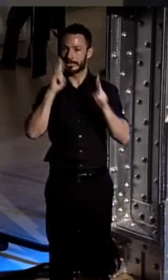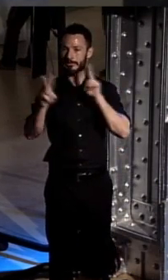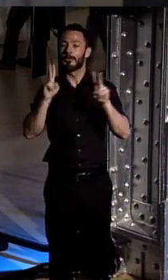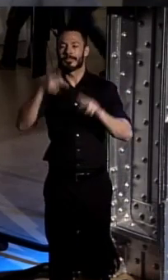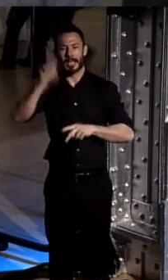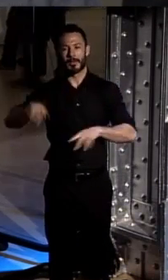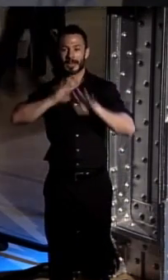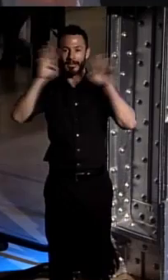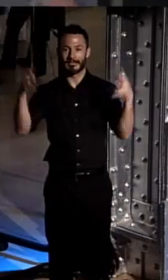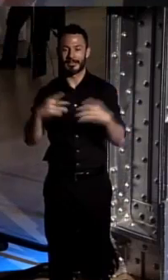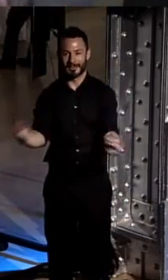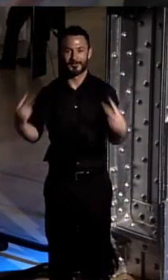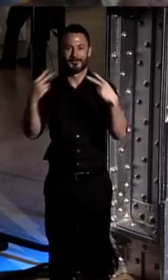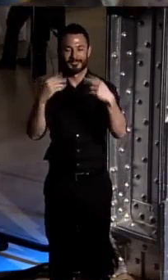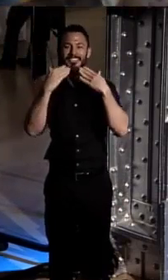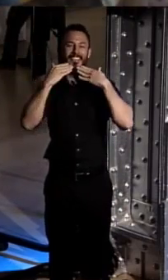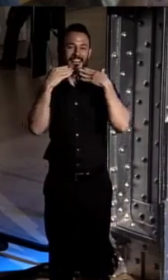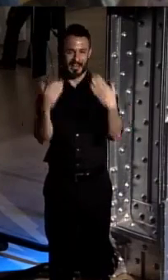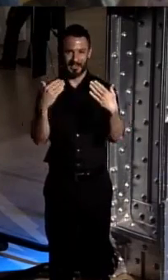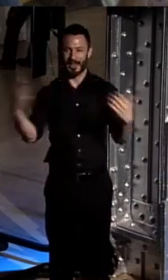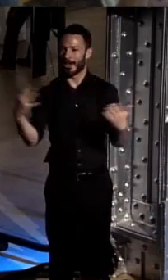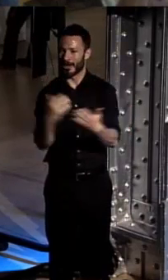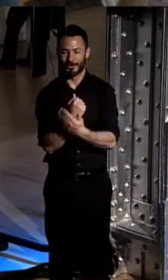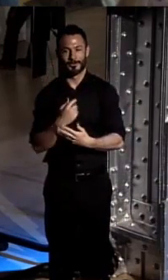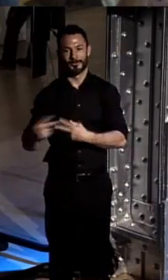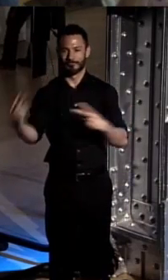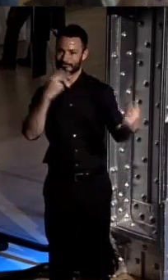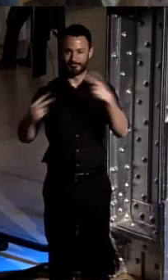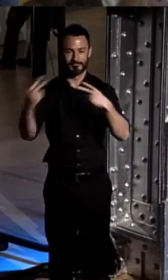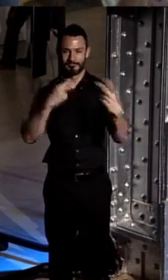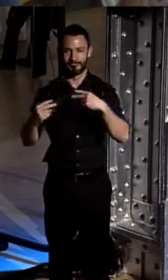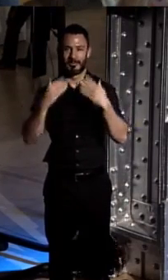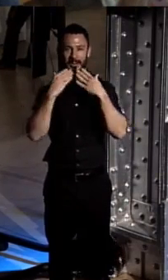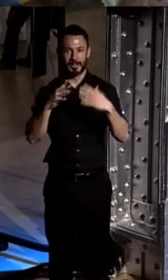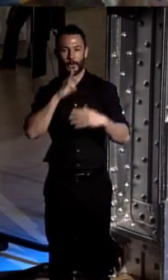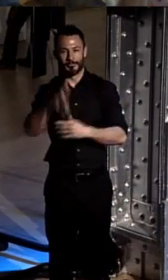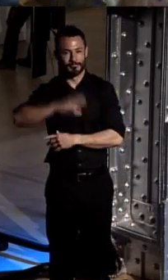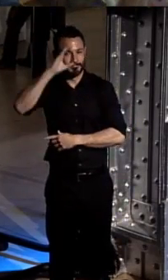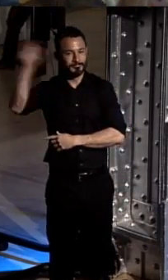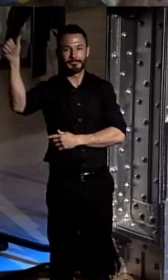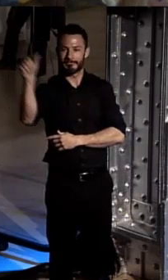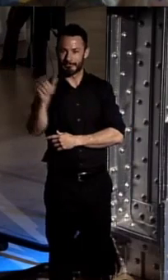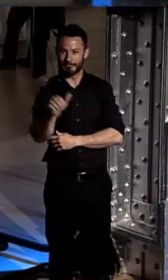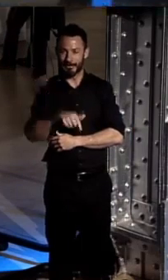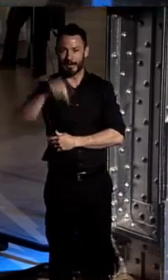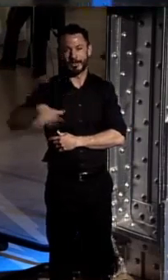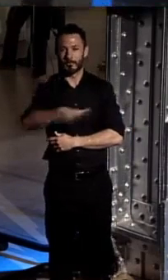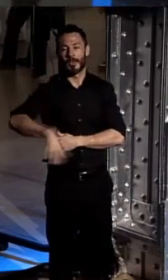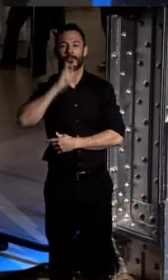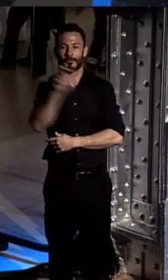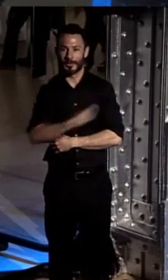siguiendo vía streaming. A todos también, gracias por estar ahí al otro lado de la pantalla, escuchando todo lo que se diga en este espacio de